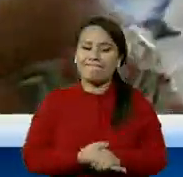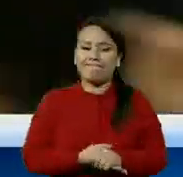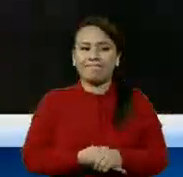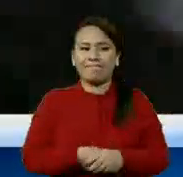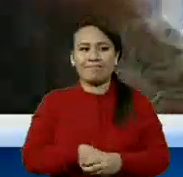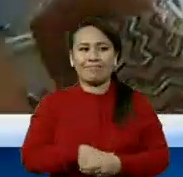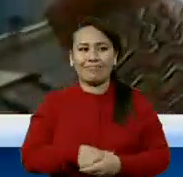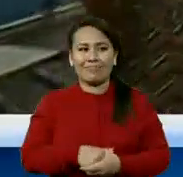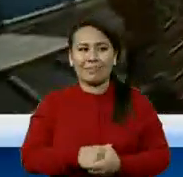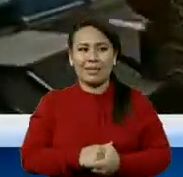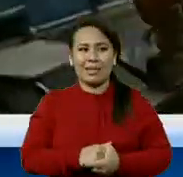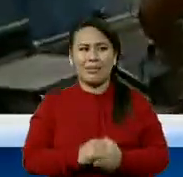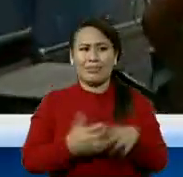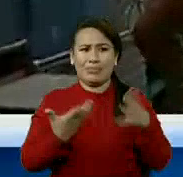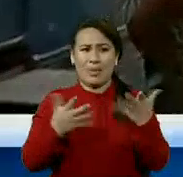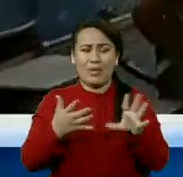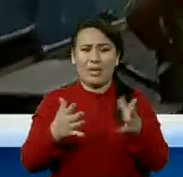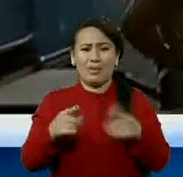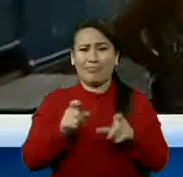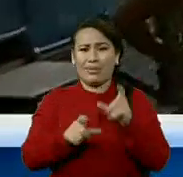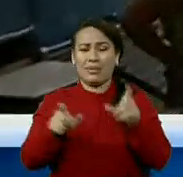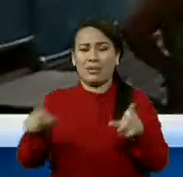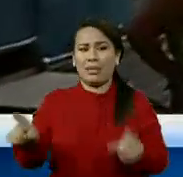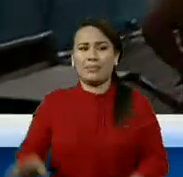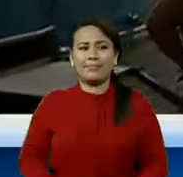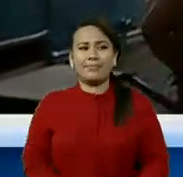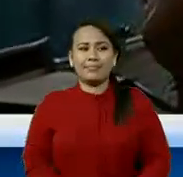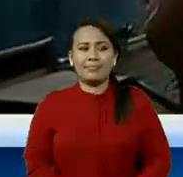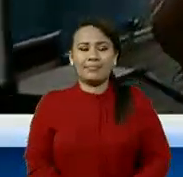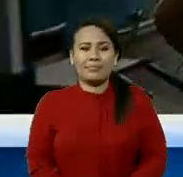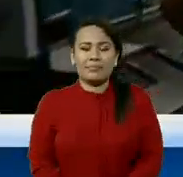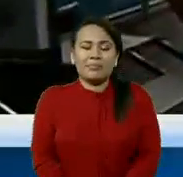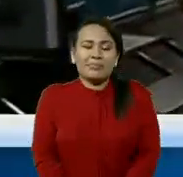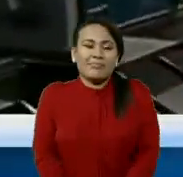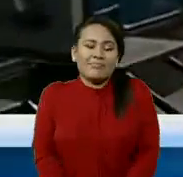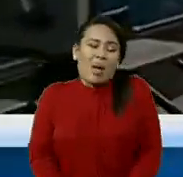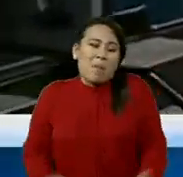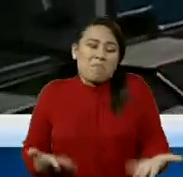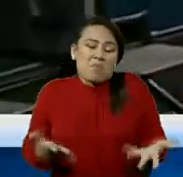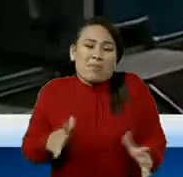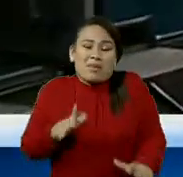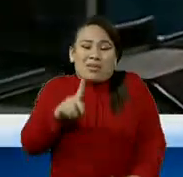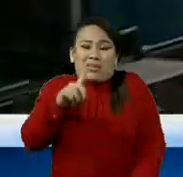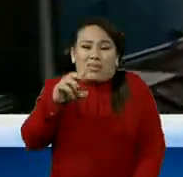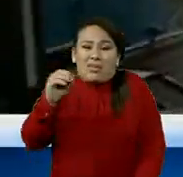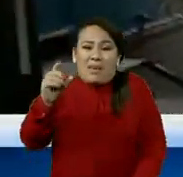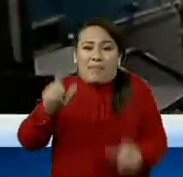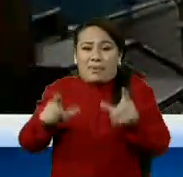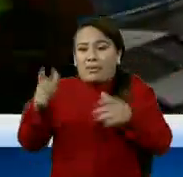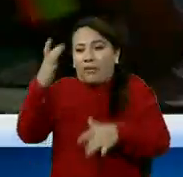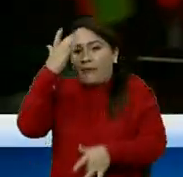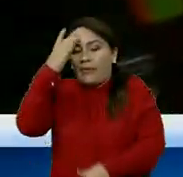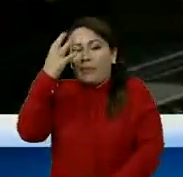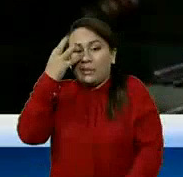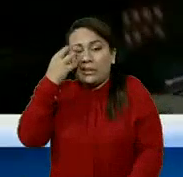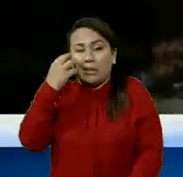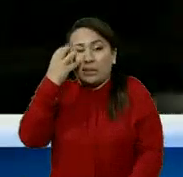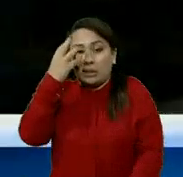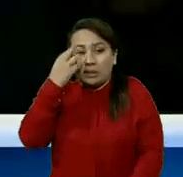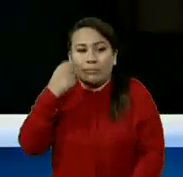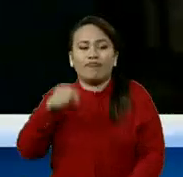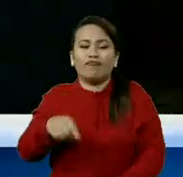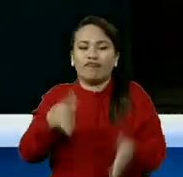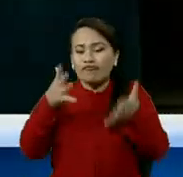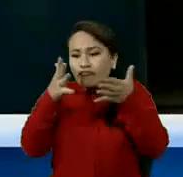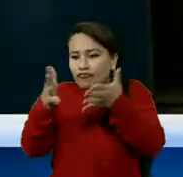son aproximadamente, como ya lo dijo la vicealcaldesa, cerca de 100 personas que se atienden en cada unidad o